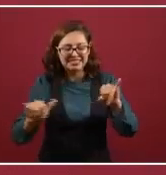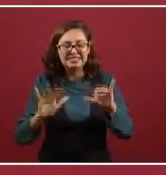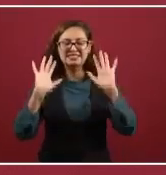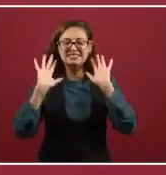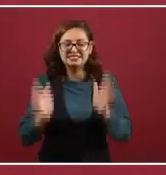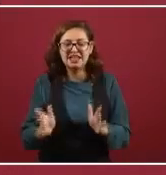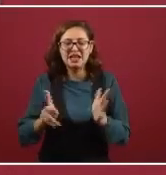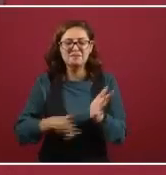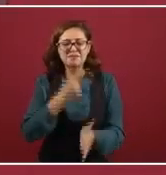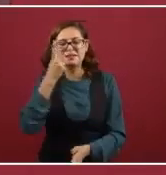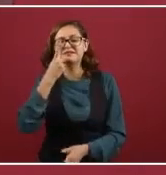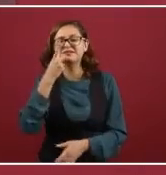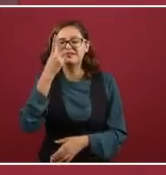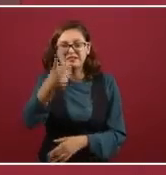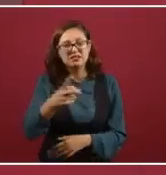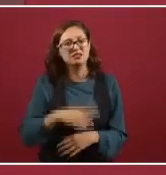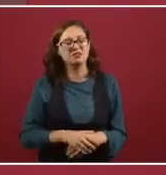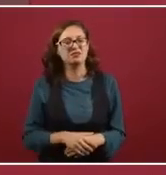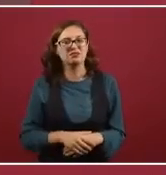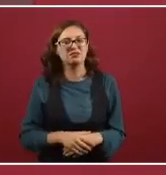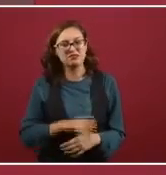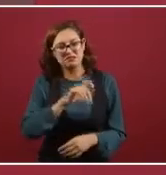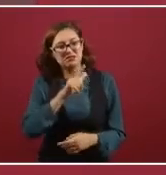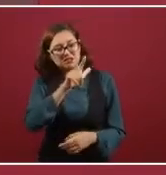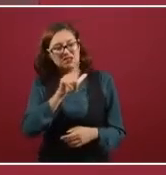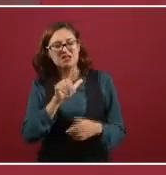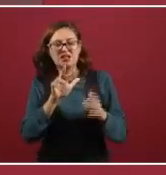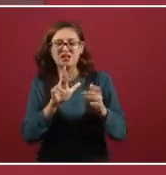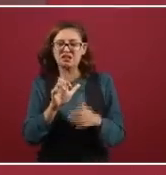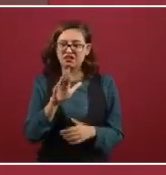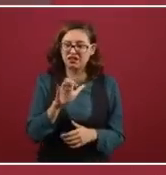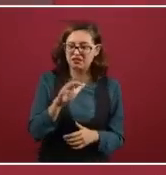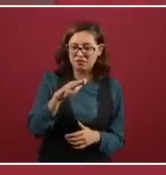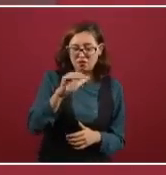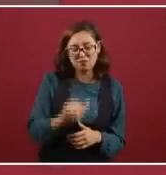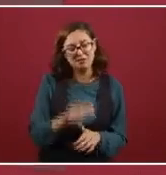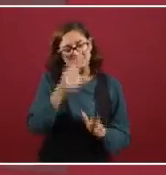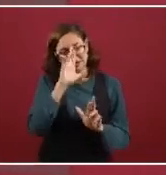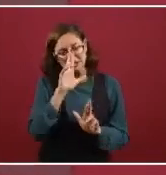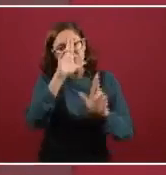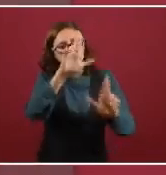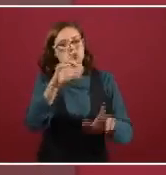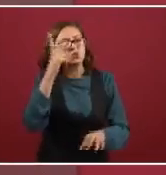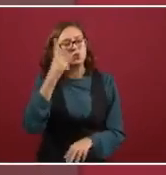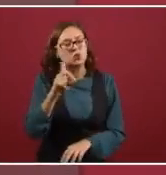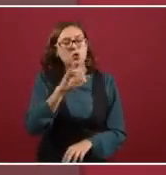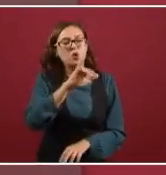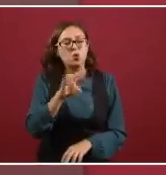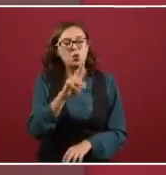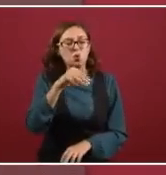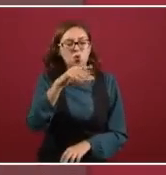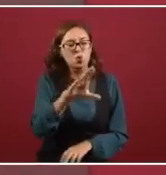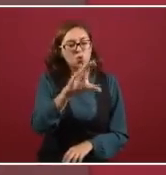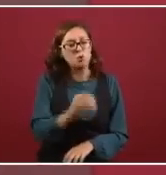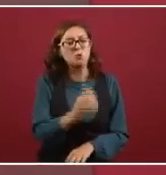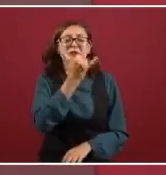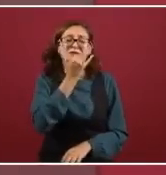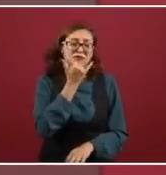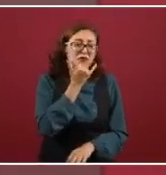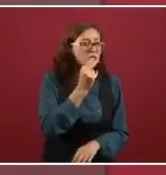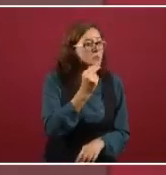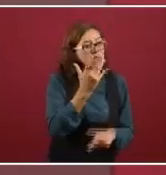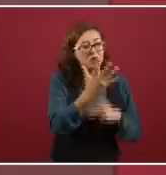En el caso de Reforma, con todo respeto al señor Junco, que no me confunda, no soy